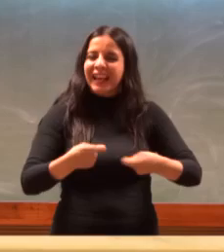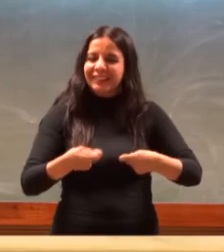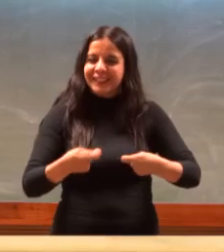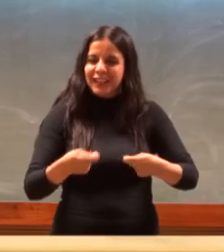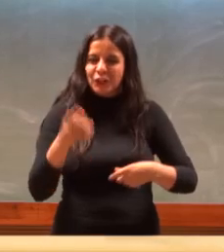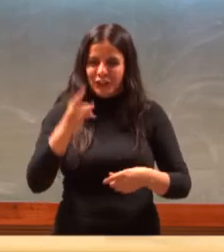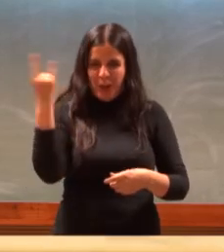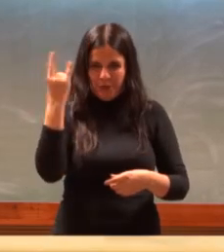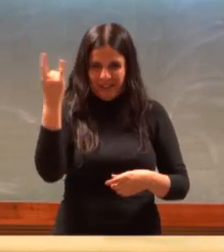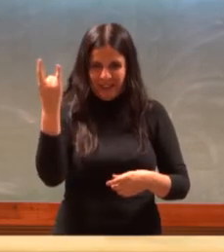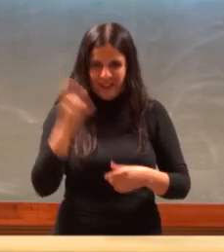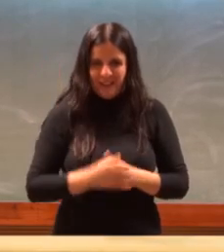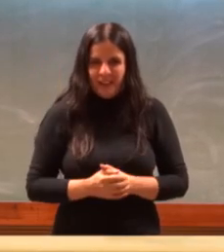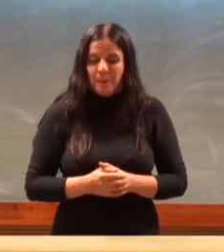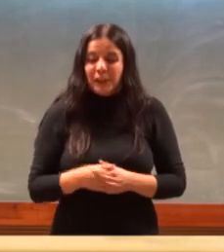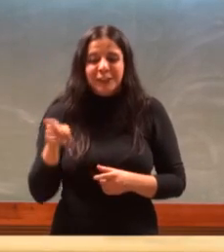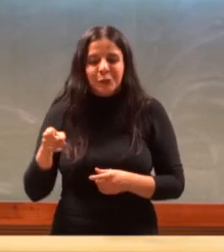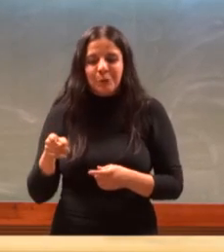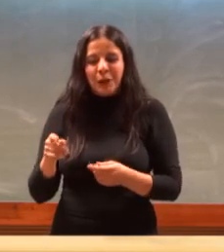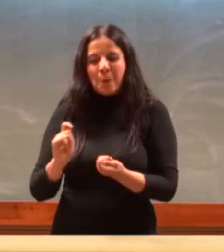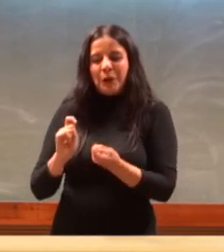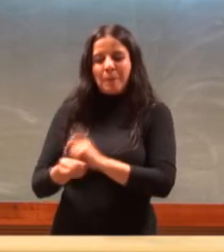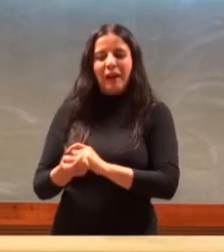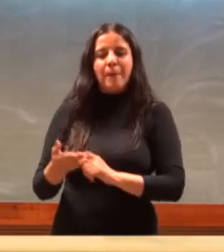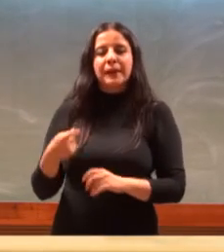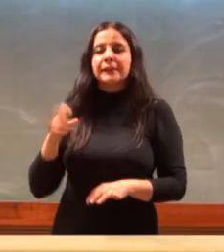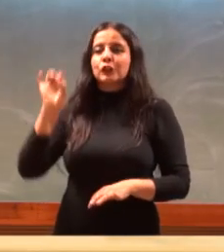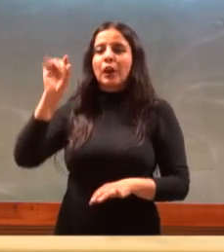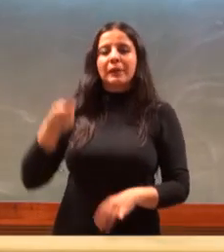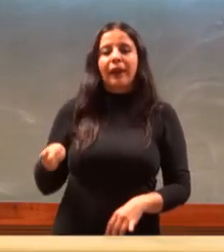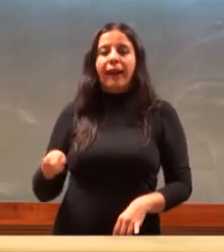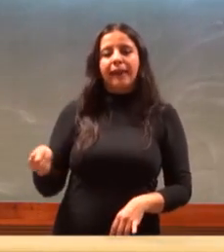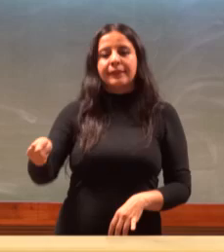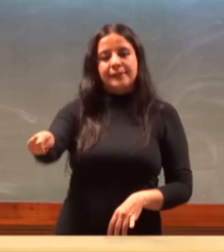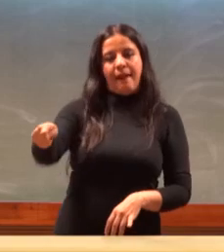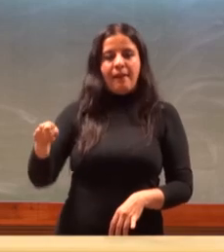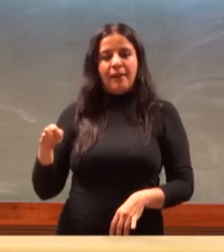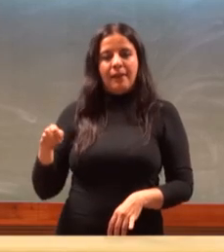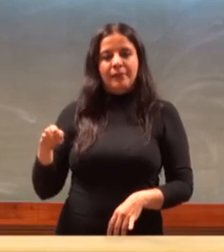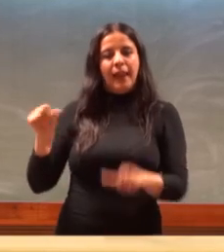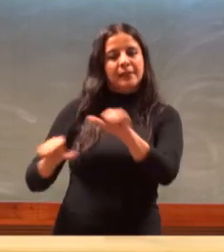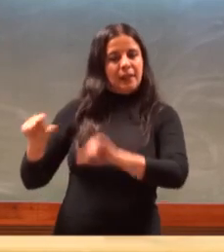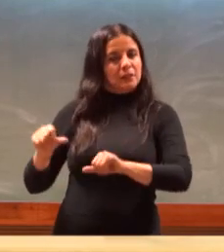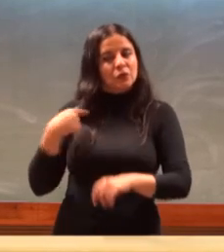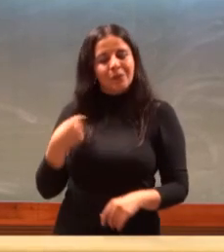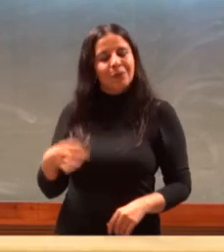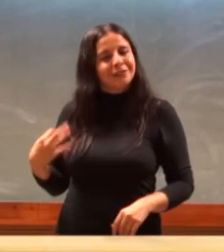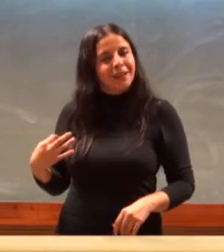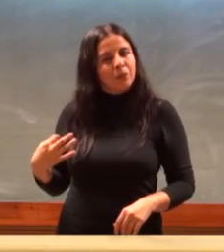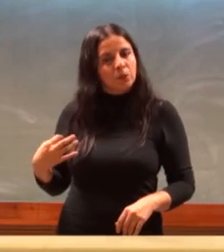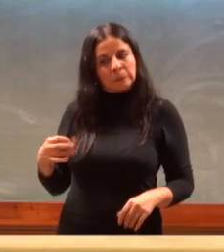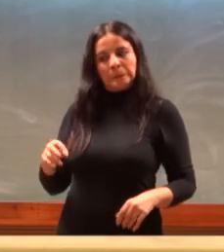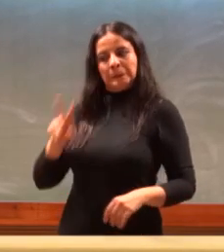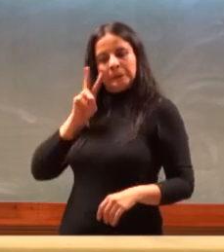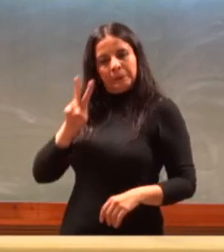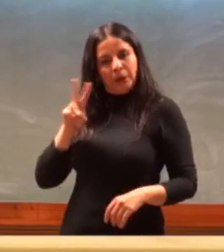perfil de las del gerenciamiento de la ciencia y los intereses del sector privado para la ciencia creemos que tenemos que estar muy alertas para eso Entonces nos parece la idea